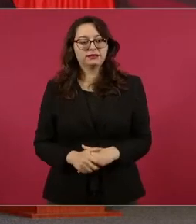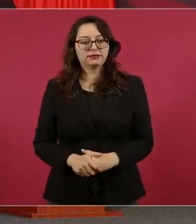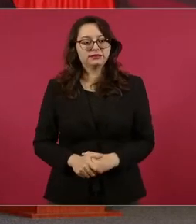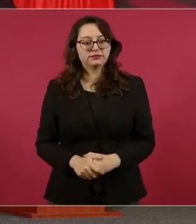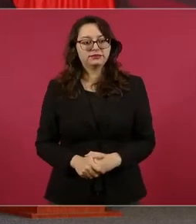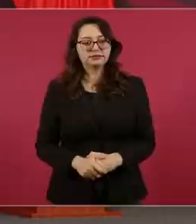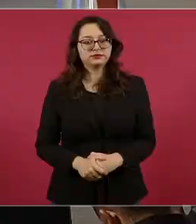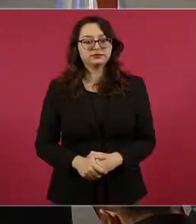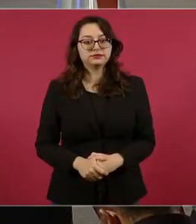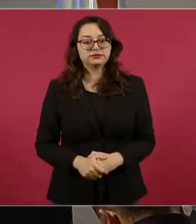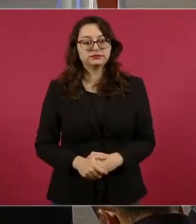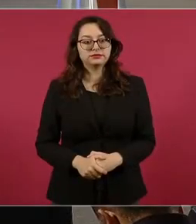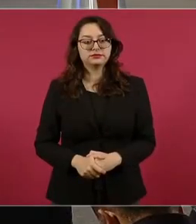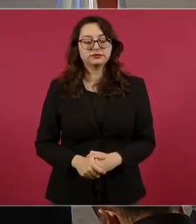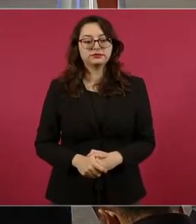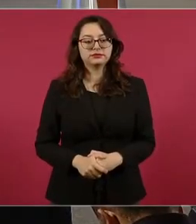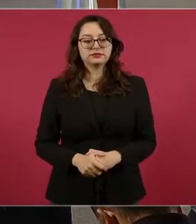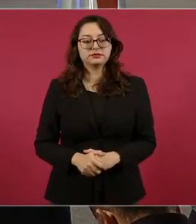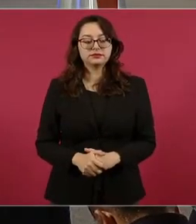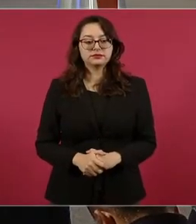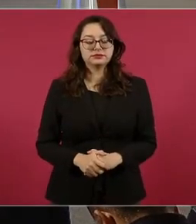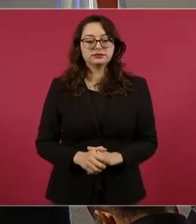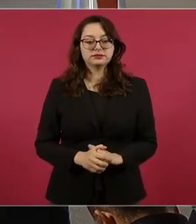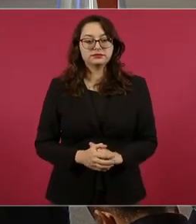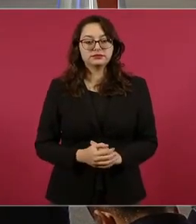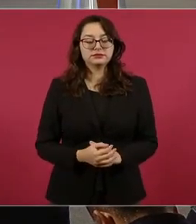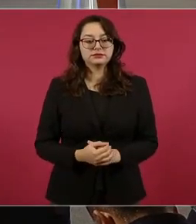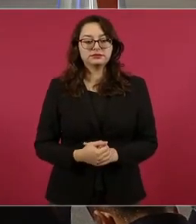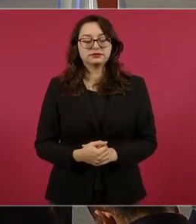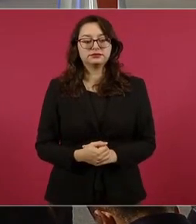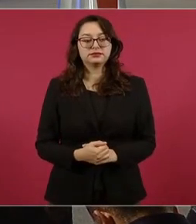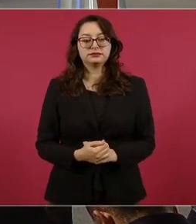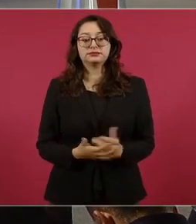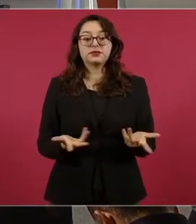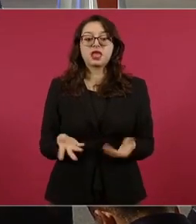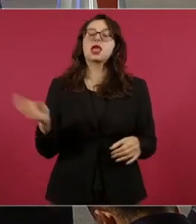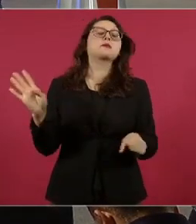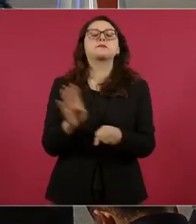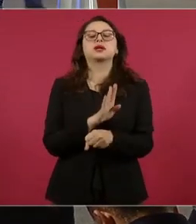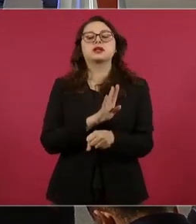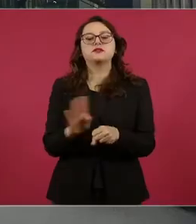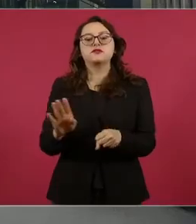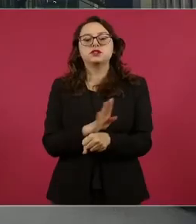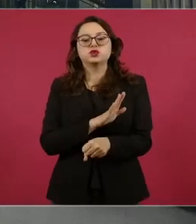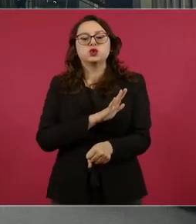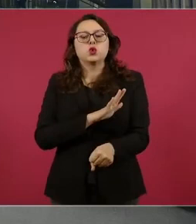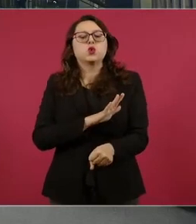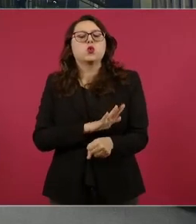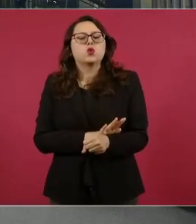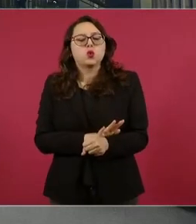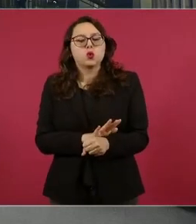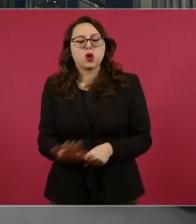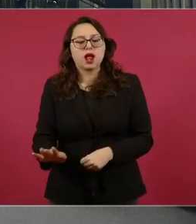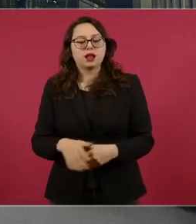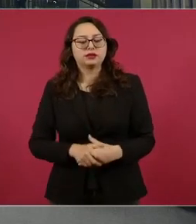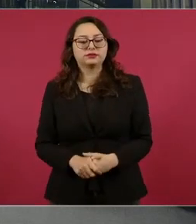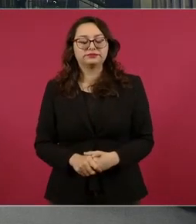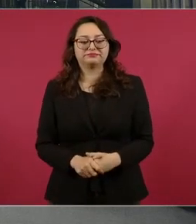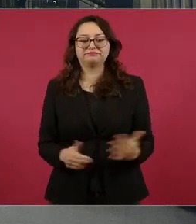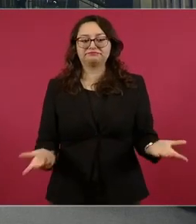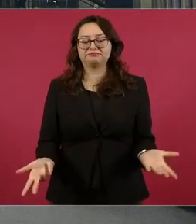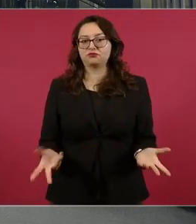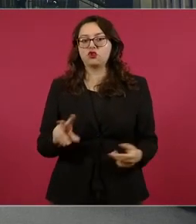Negras es Cuáles son las ventajas primero que ya se tienen las